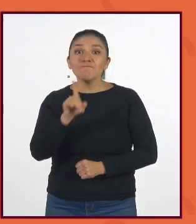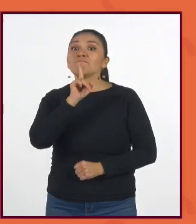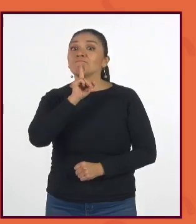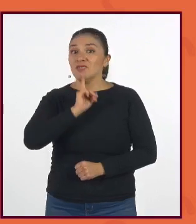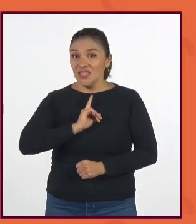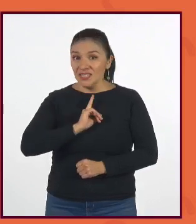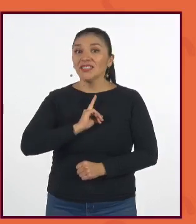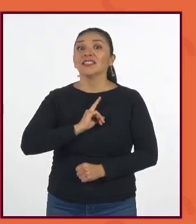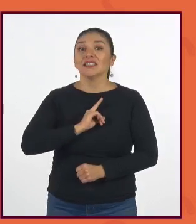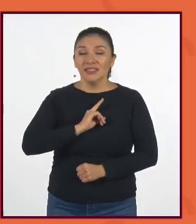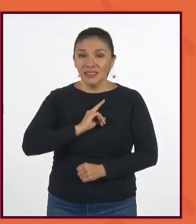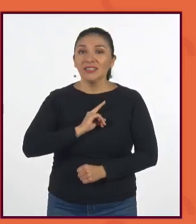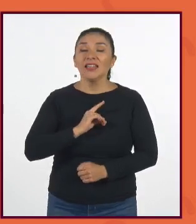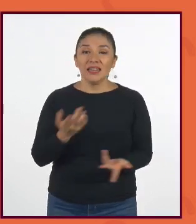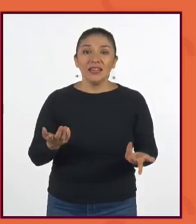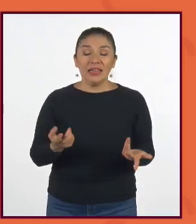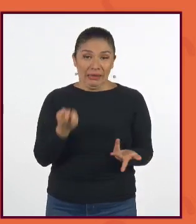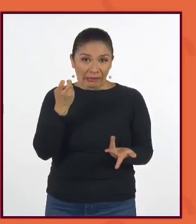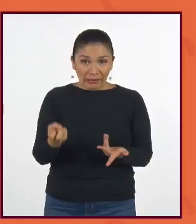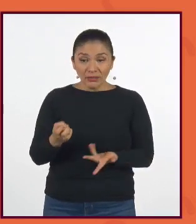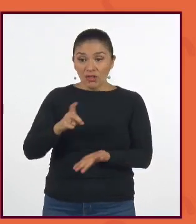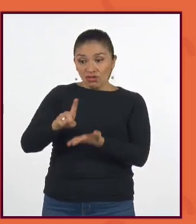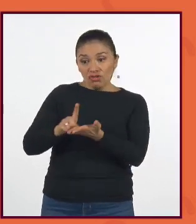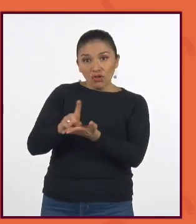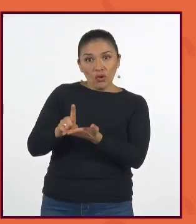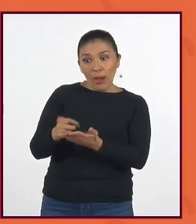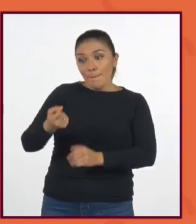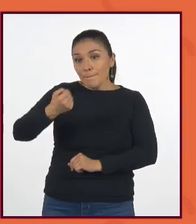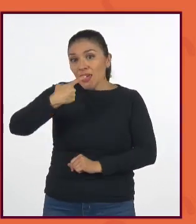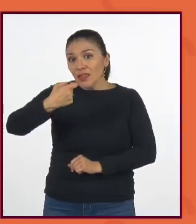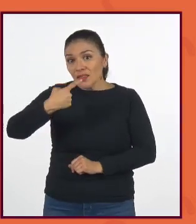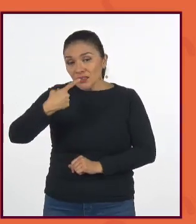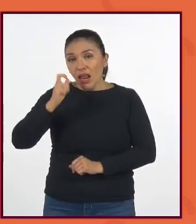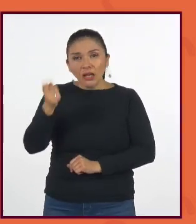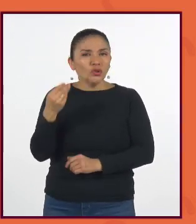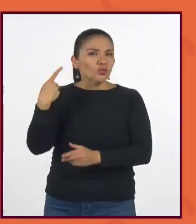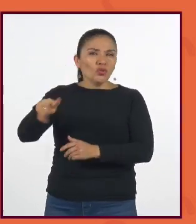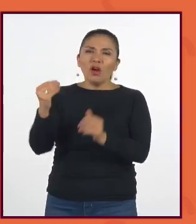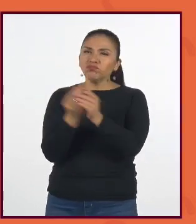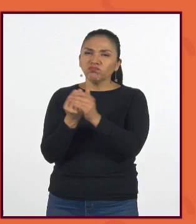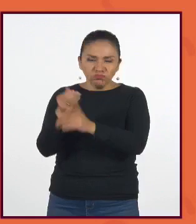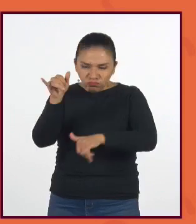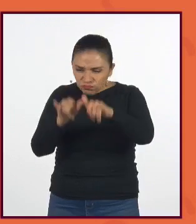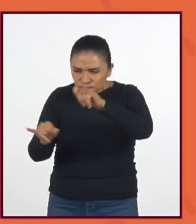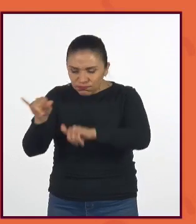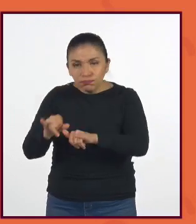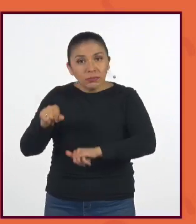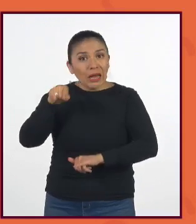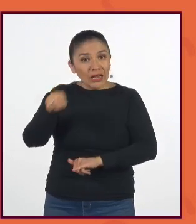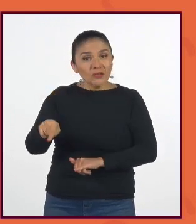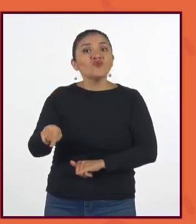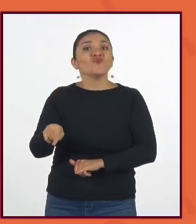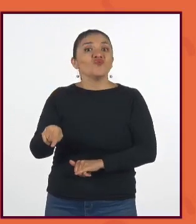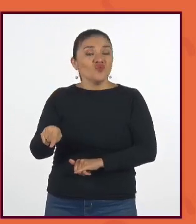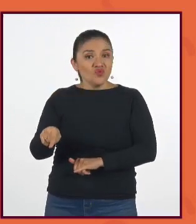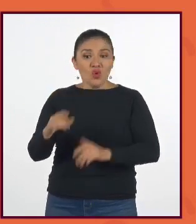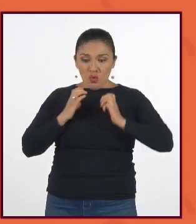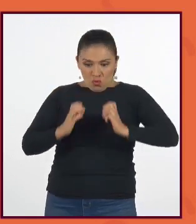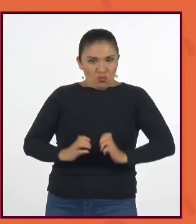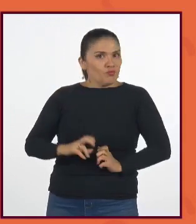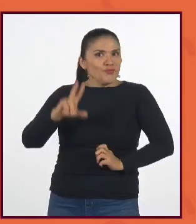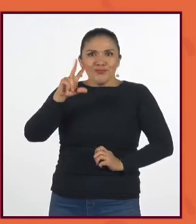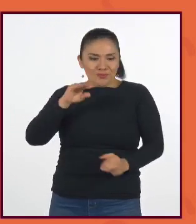Falso. Es un medicamento sintético y sus propiedades son ajenas al organismo y